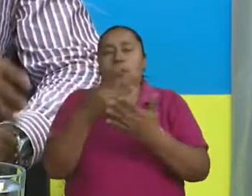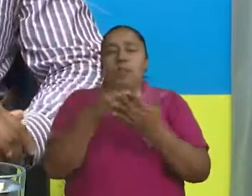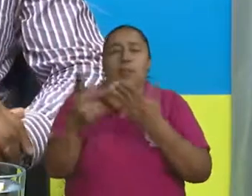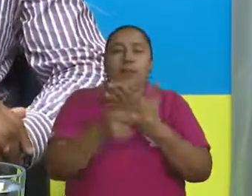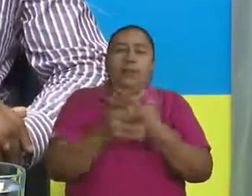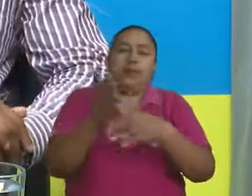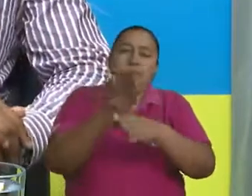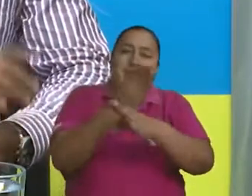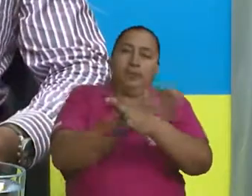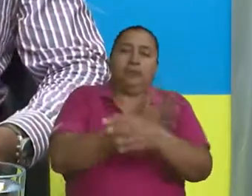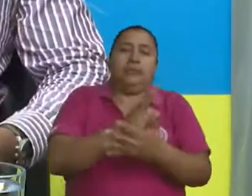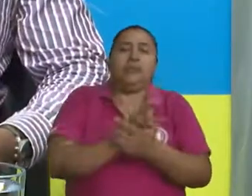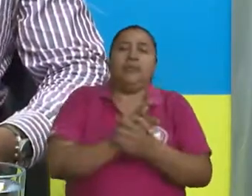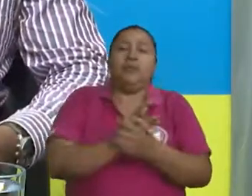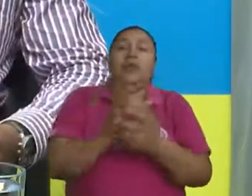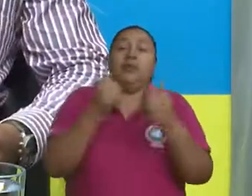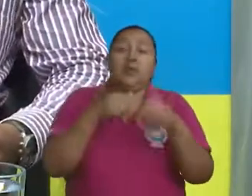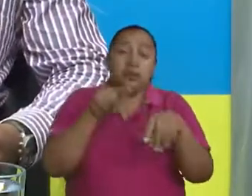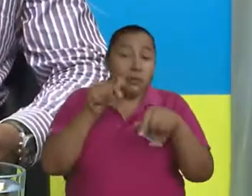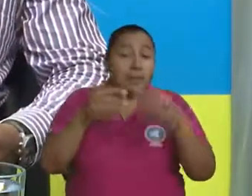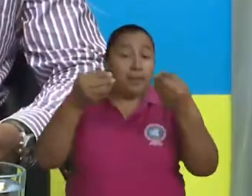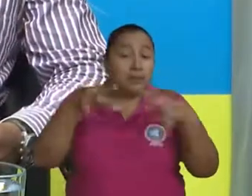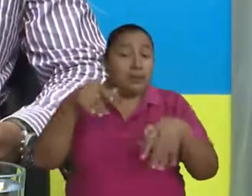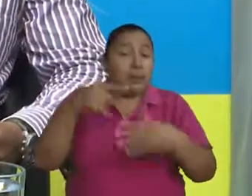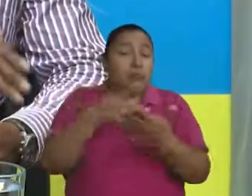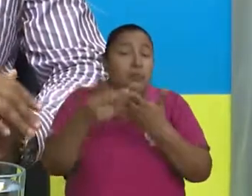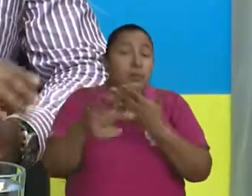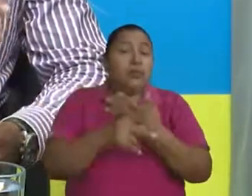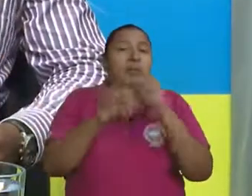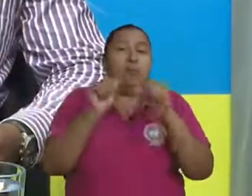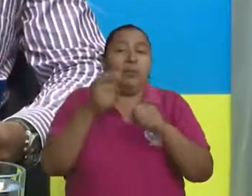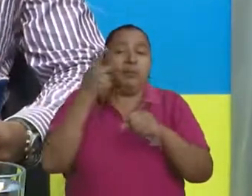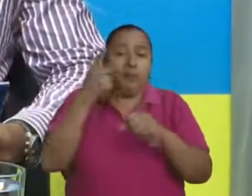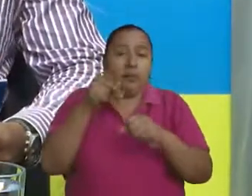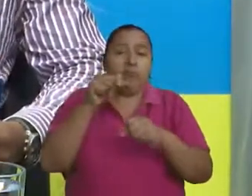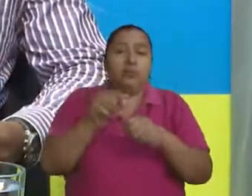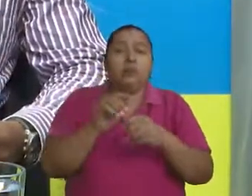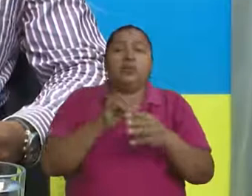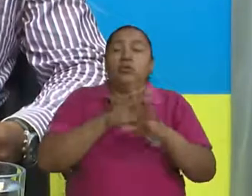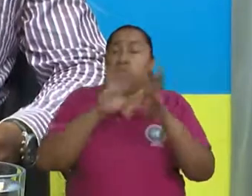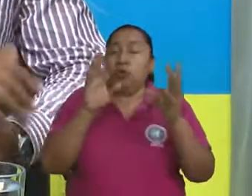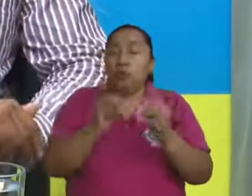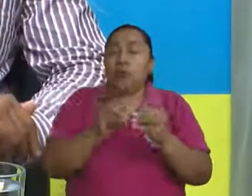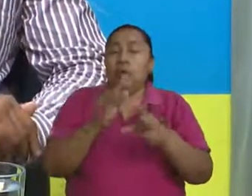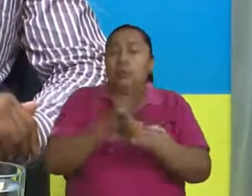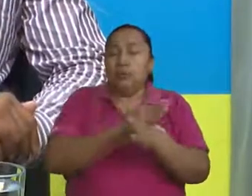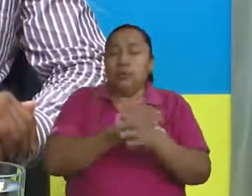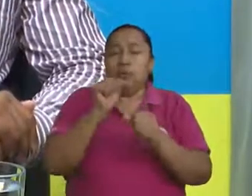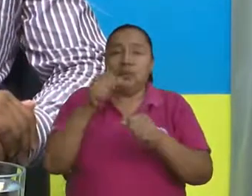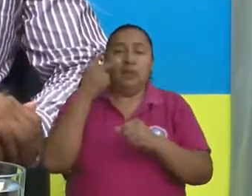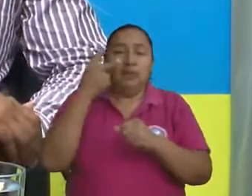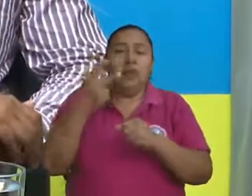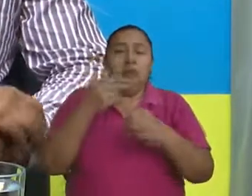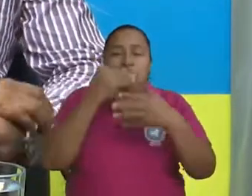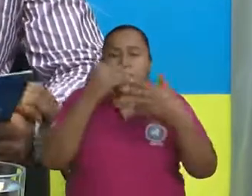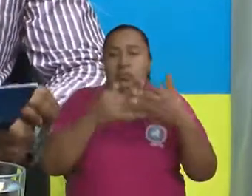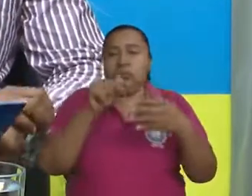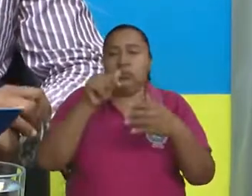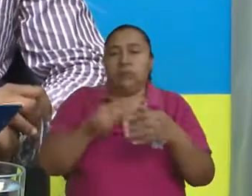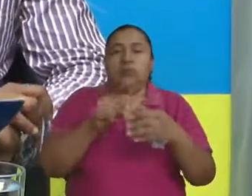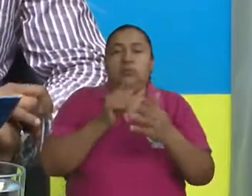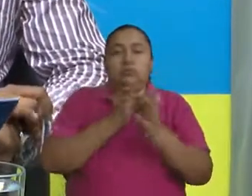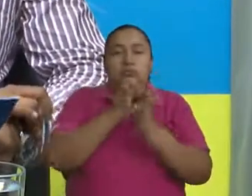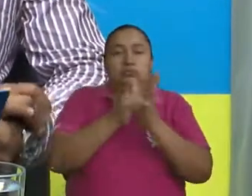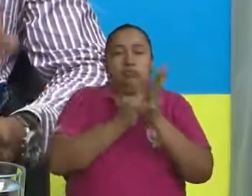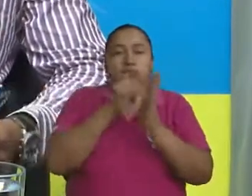que los invitamos a que, si se perdió este programa, usted lo pueda ver, si se perdió completamente, pues usted lo pueda ver en esta